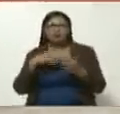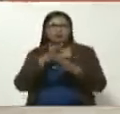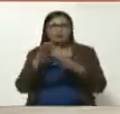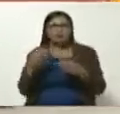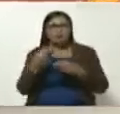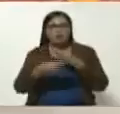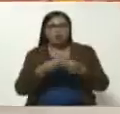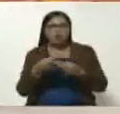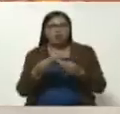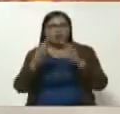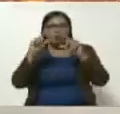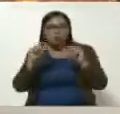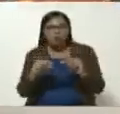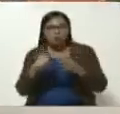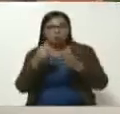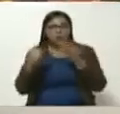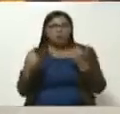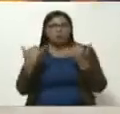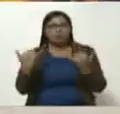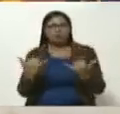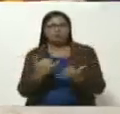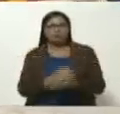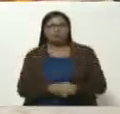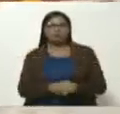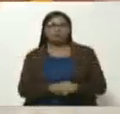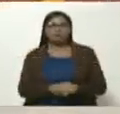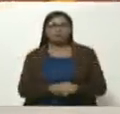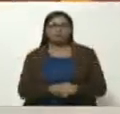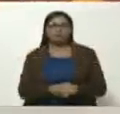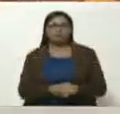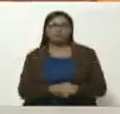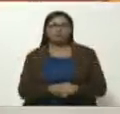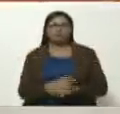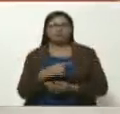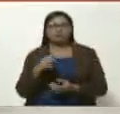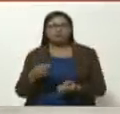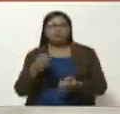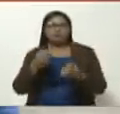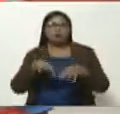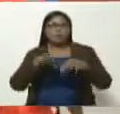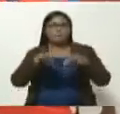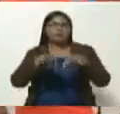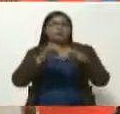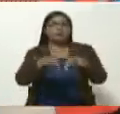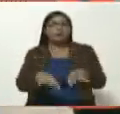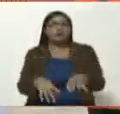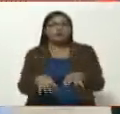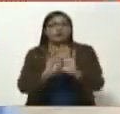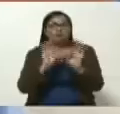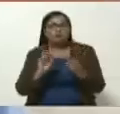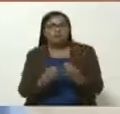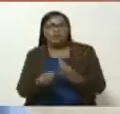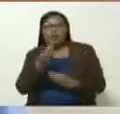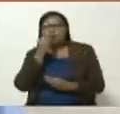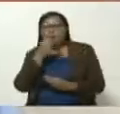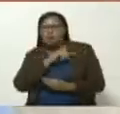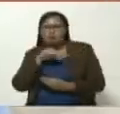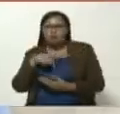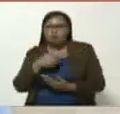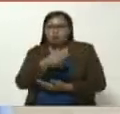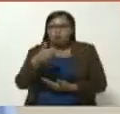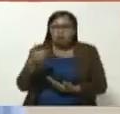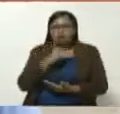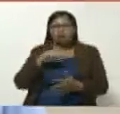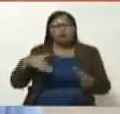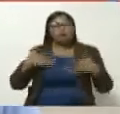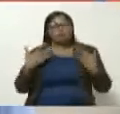cómo abaratar los costos para los campesinos, para la parte alimentaria. Nosotros estamos muy